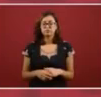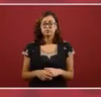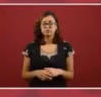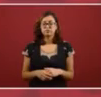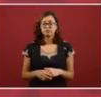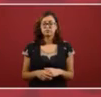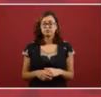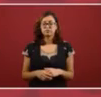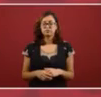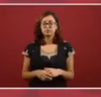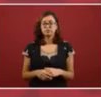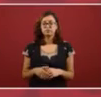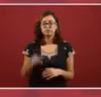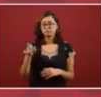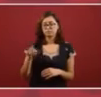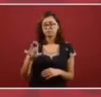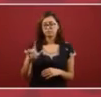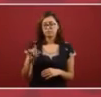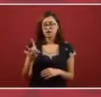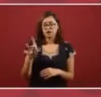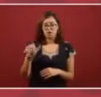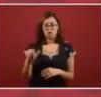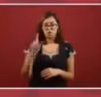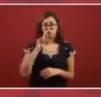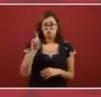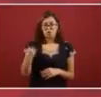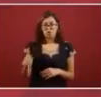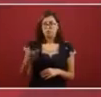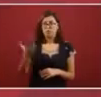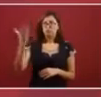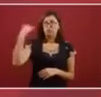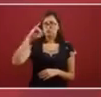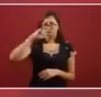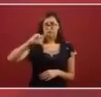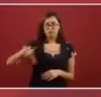tomó posesión de la jefatura de gobierno,